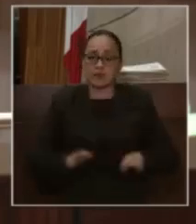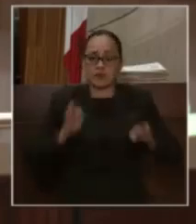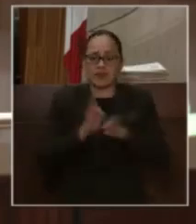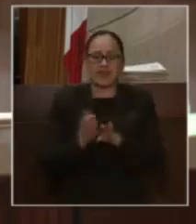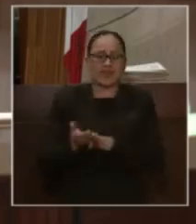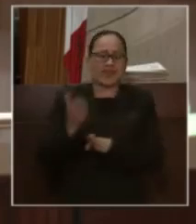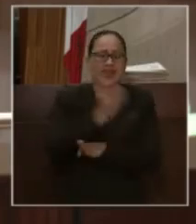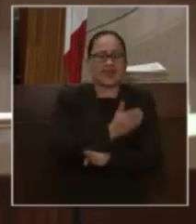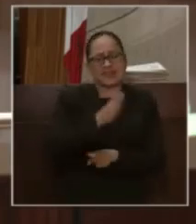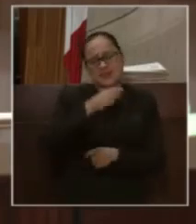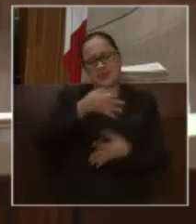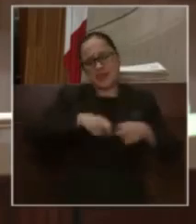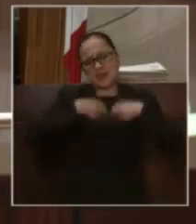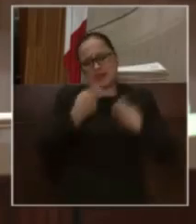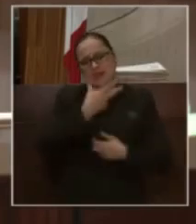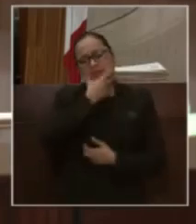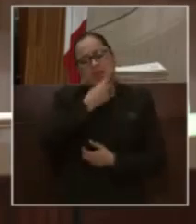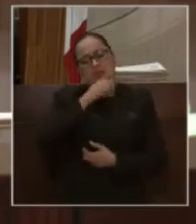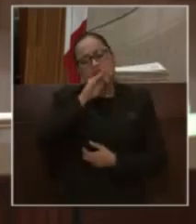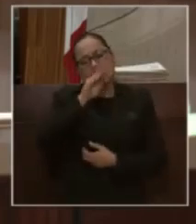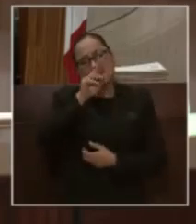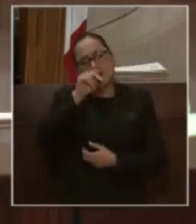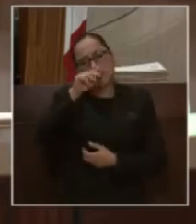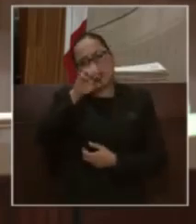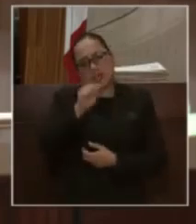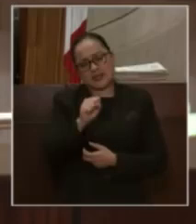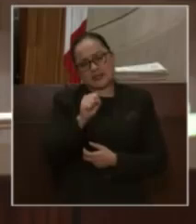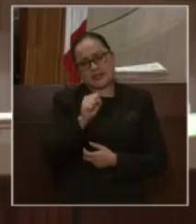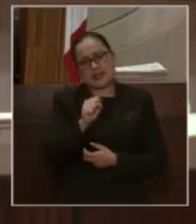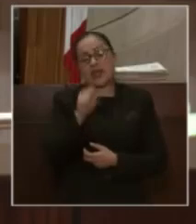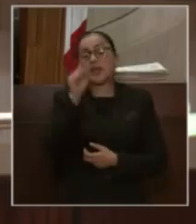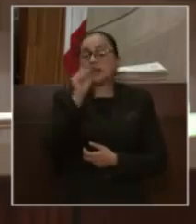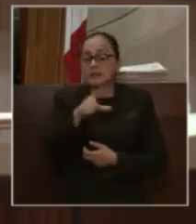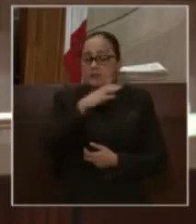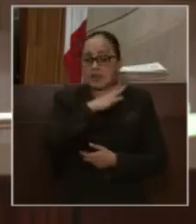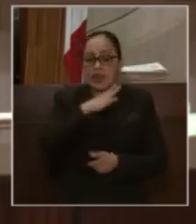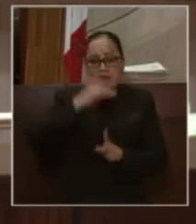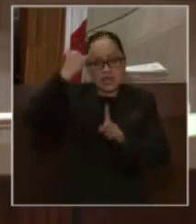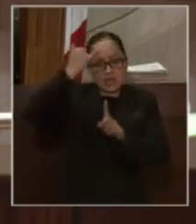Fuentes en torno al principio non reformato